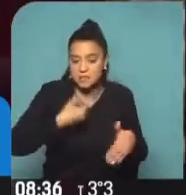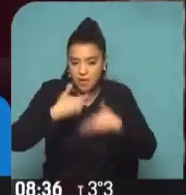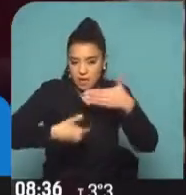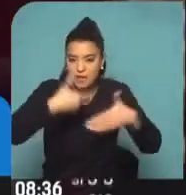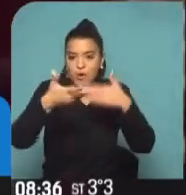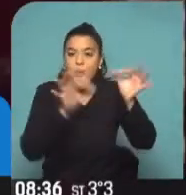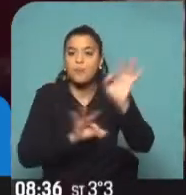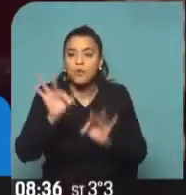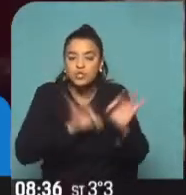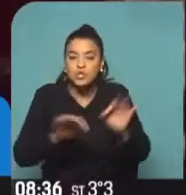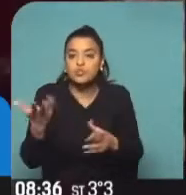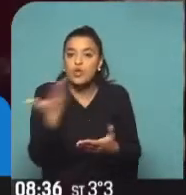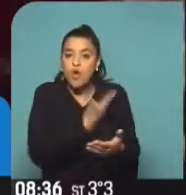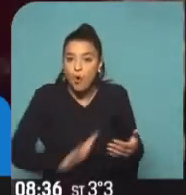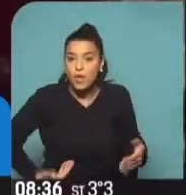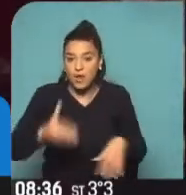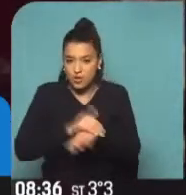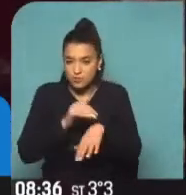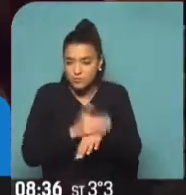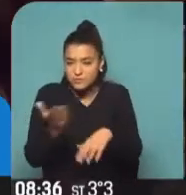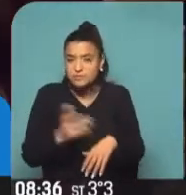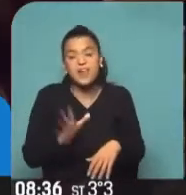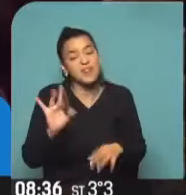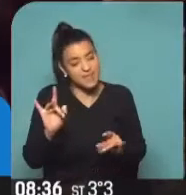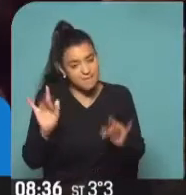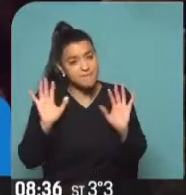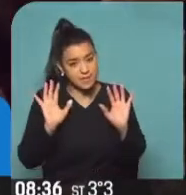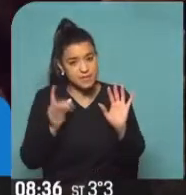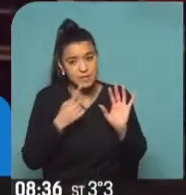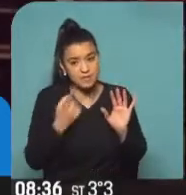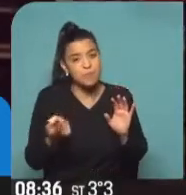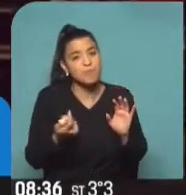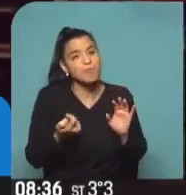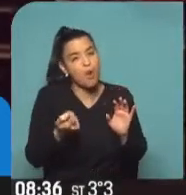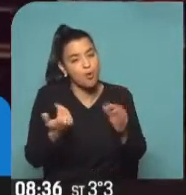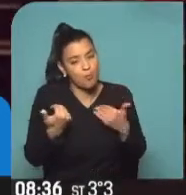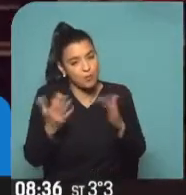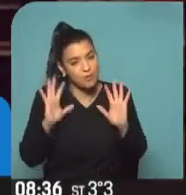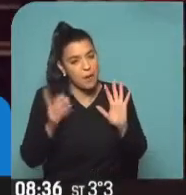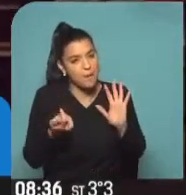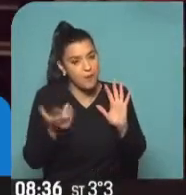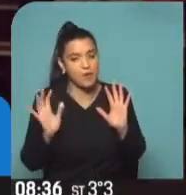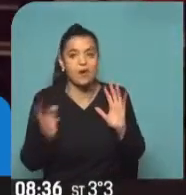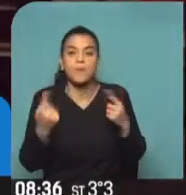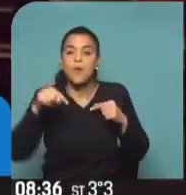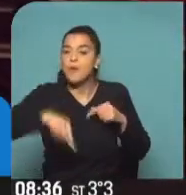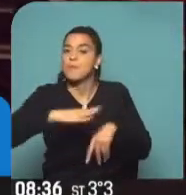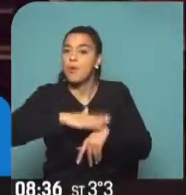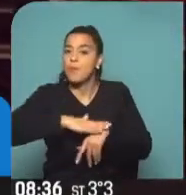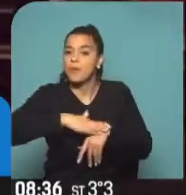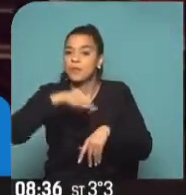adelante el proyecto del gobierno y hacerse cargo, ¿no? Difícil, es poco probable porque estamos en un